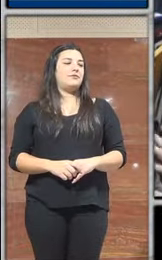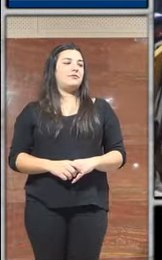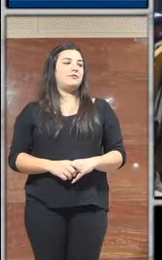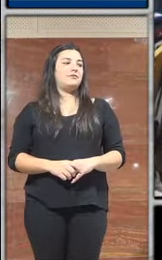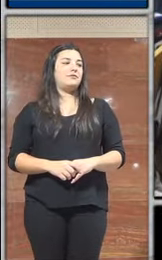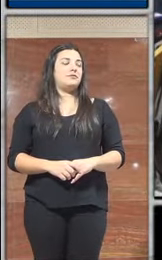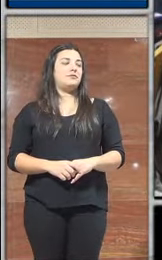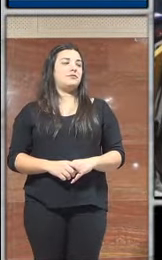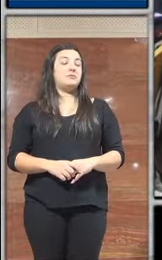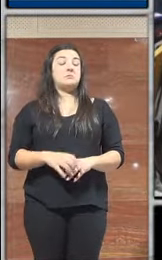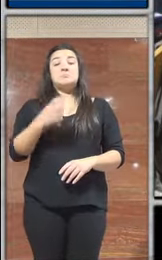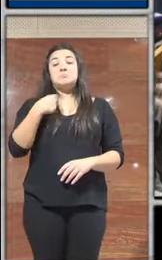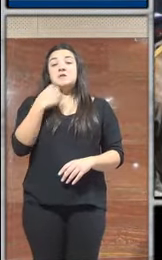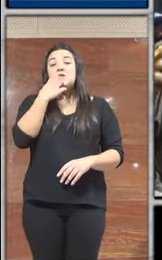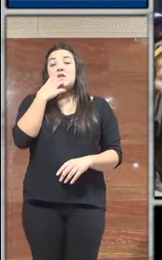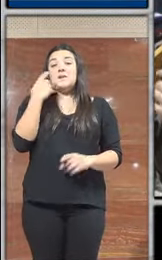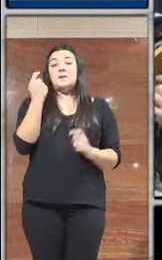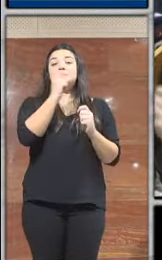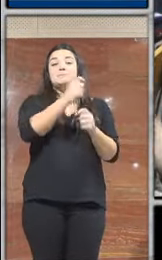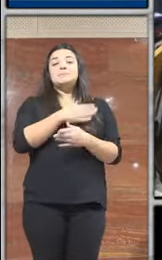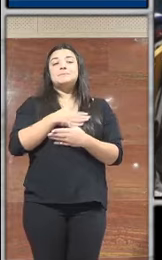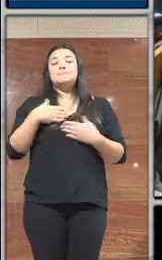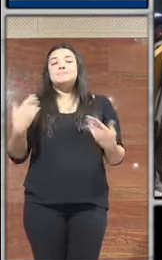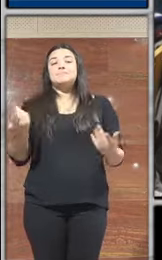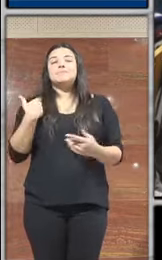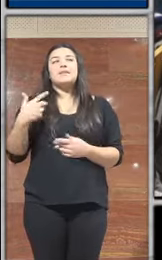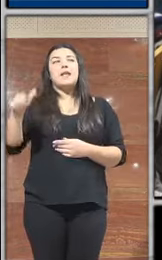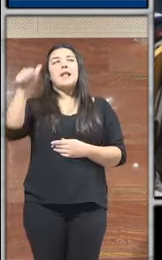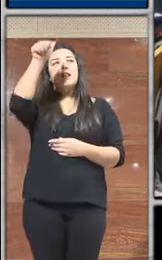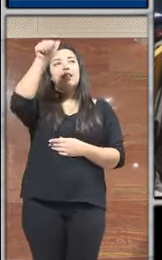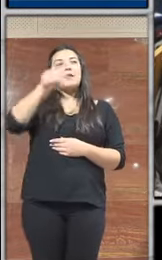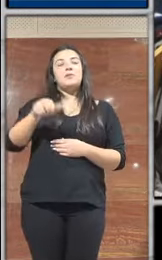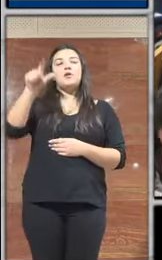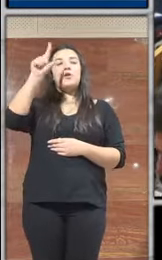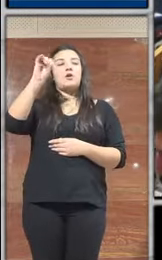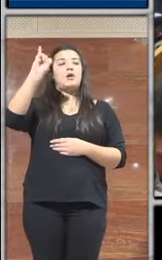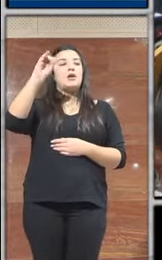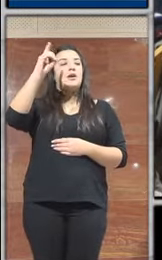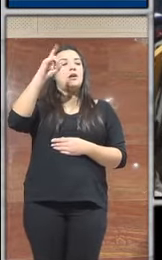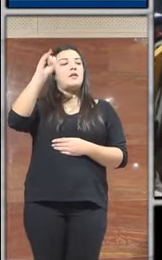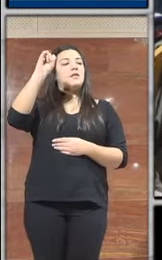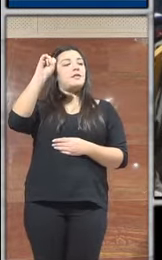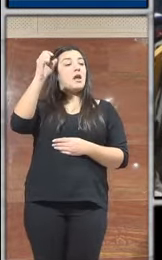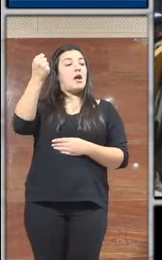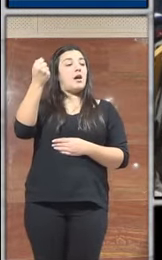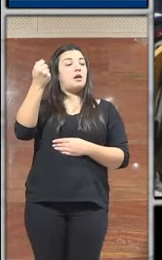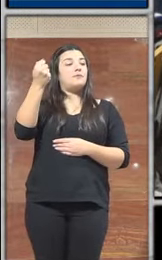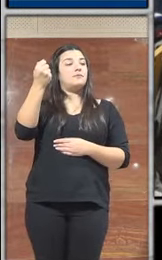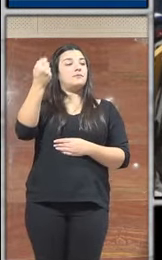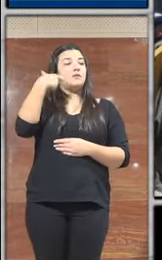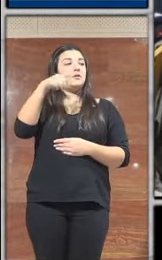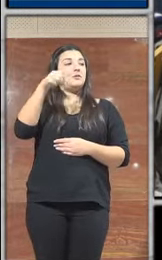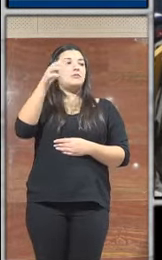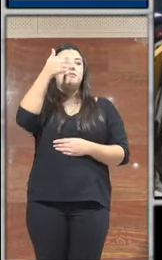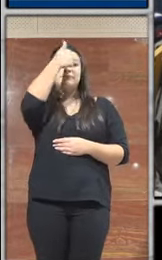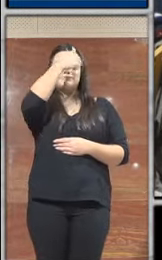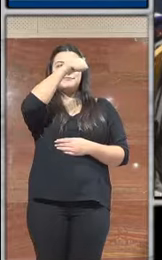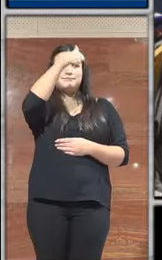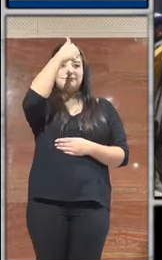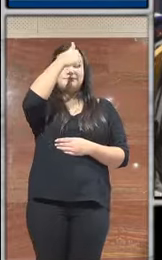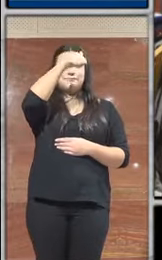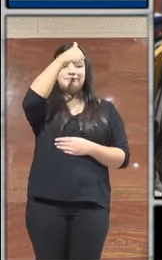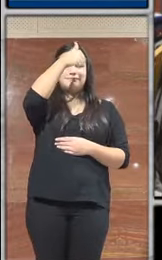ponerte un ejemplo del vídeo que has visto del ninja era un chico que estaba haciendo en ese momento